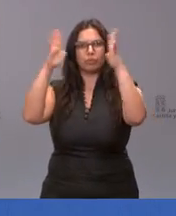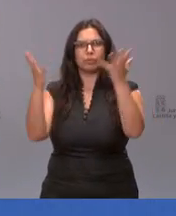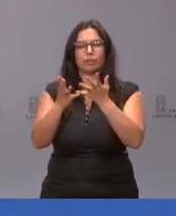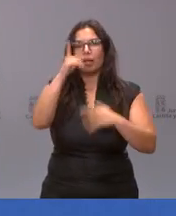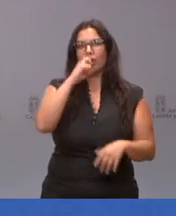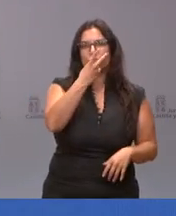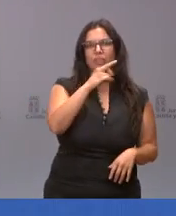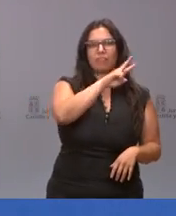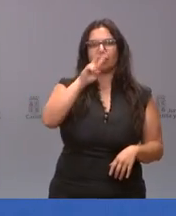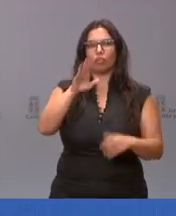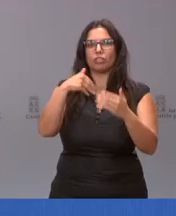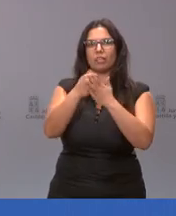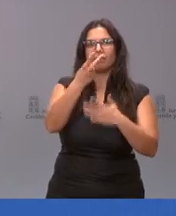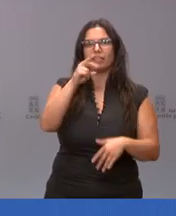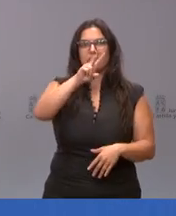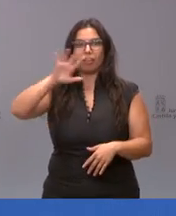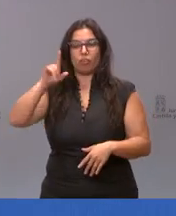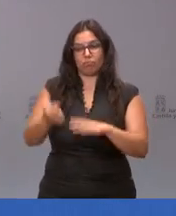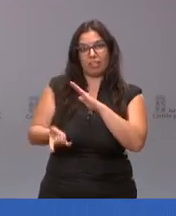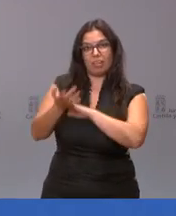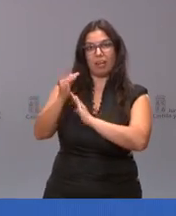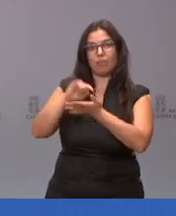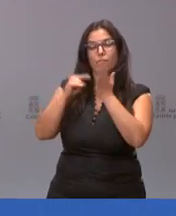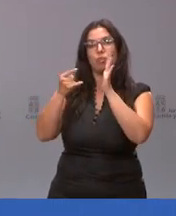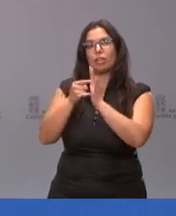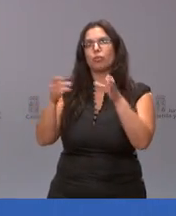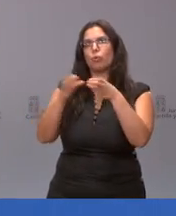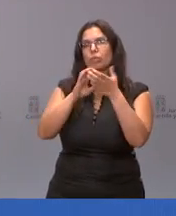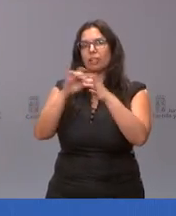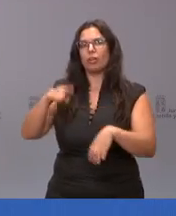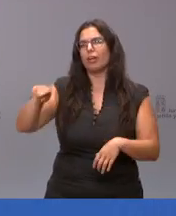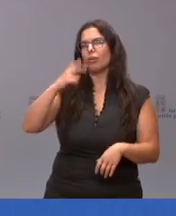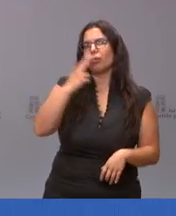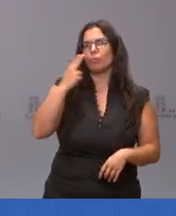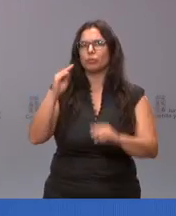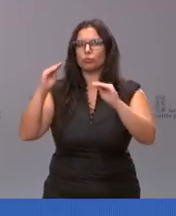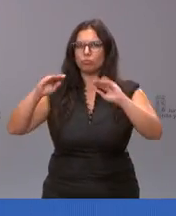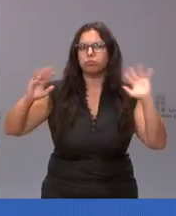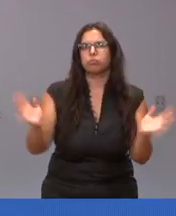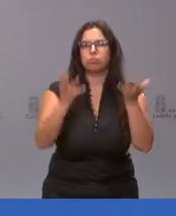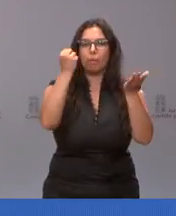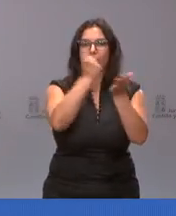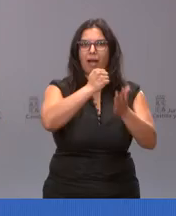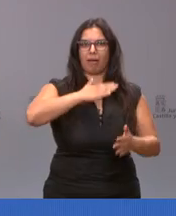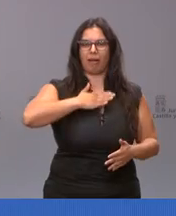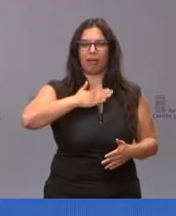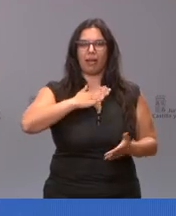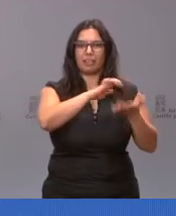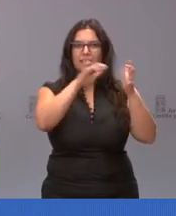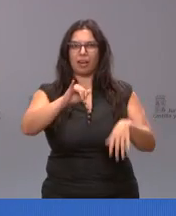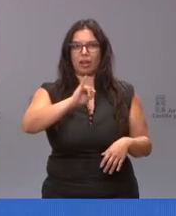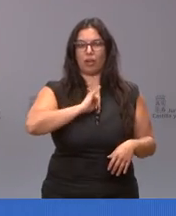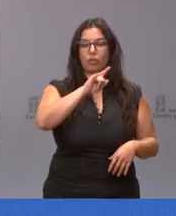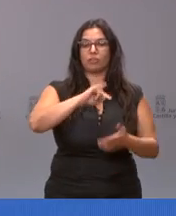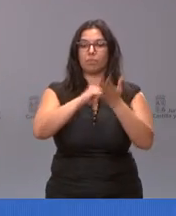2022-2025, un proyecto que emana de la Junta de Castilla y León, comprometida en fomentar la marca de nuestra comunidad. Un plan que